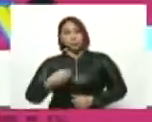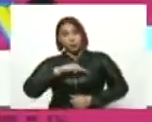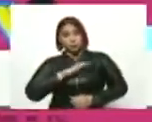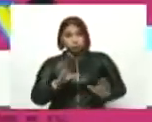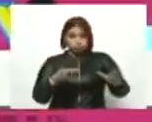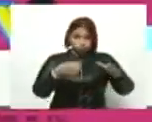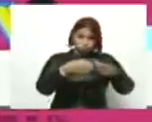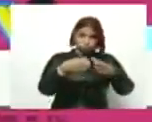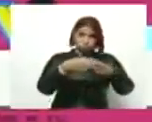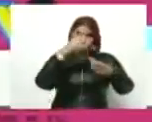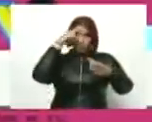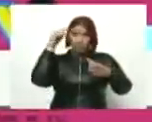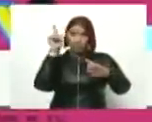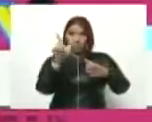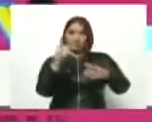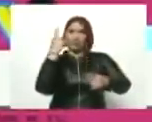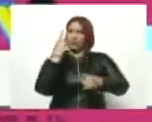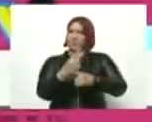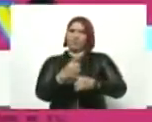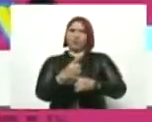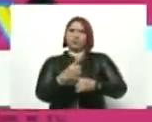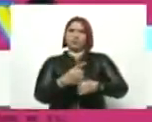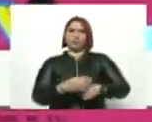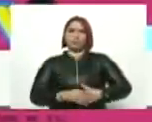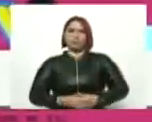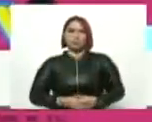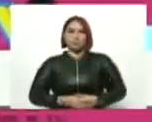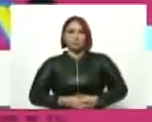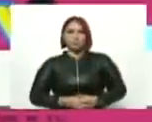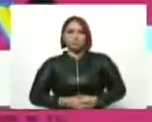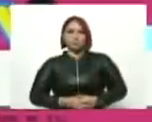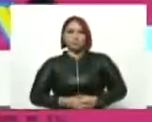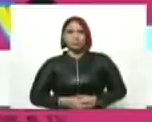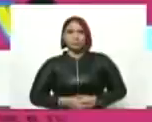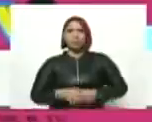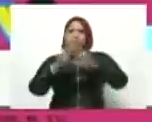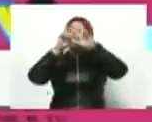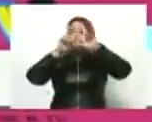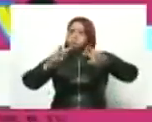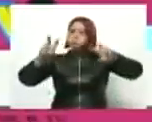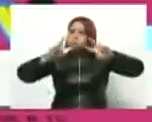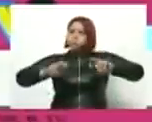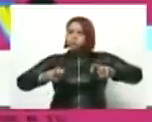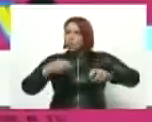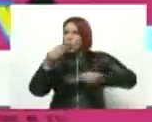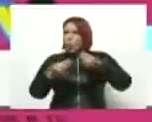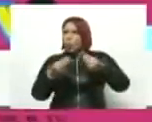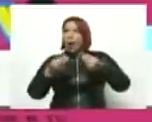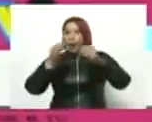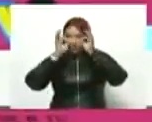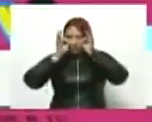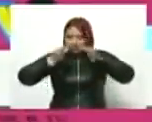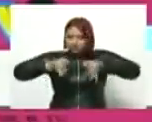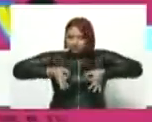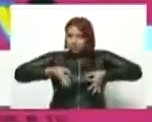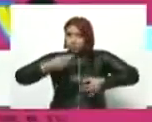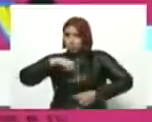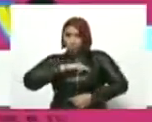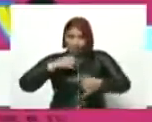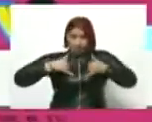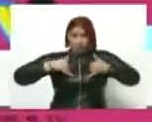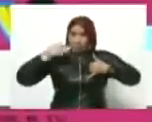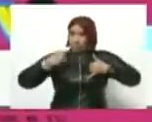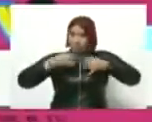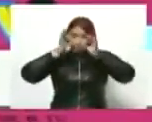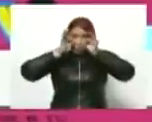partido tiene que ser sometido a revisión por nosotros mismos. Somos nosotros mismos los que